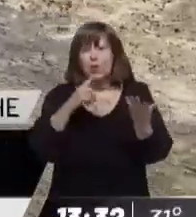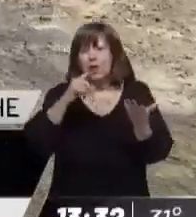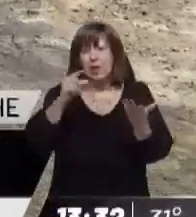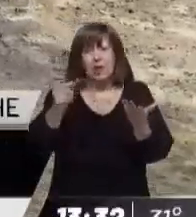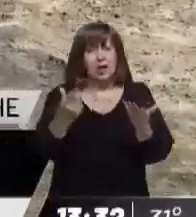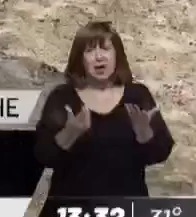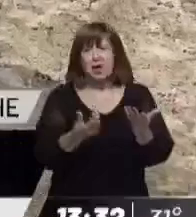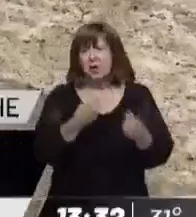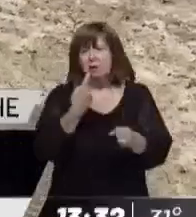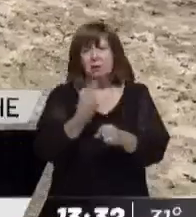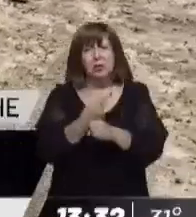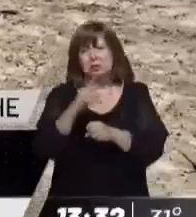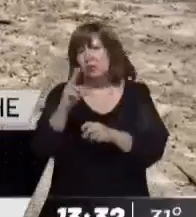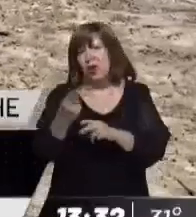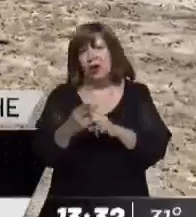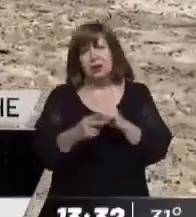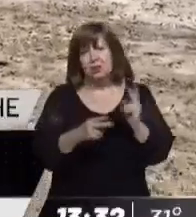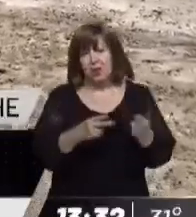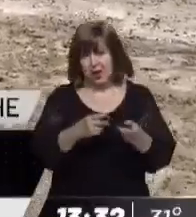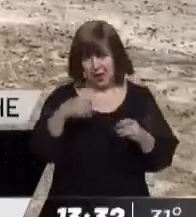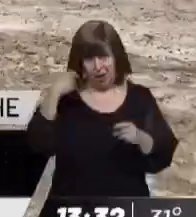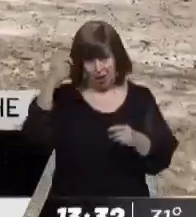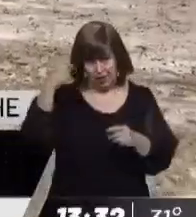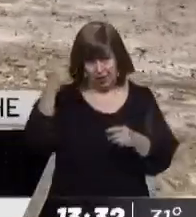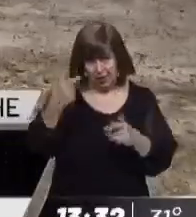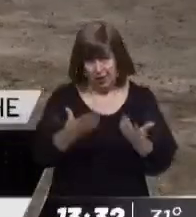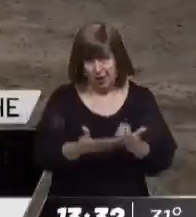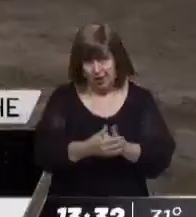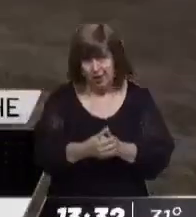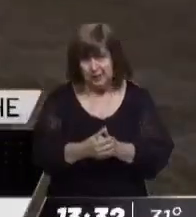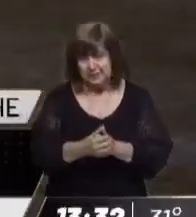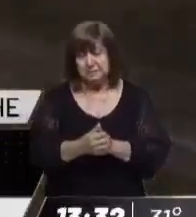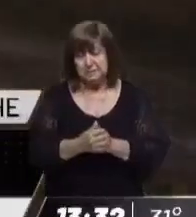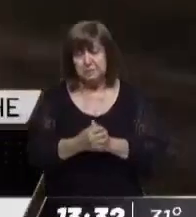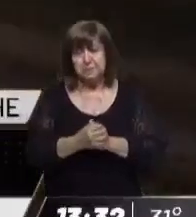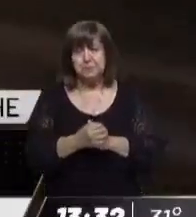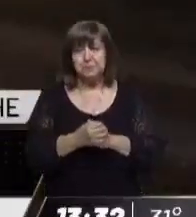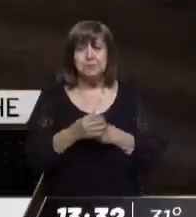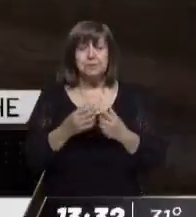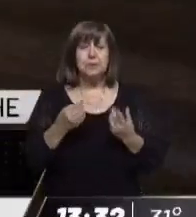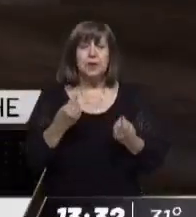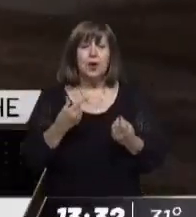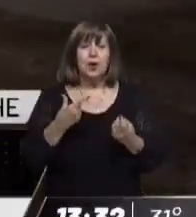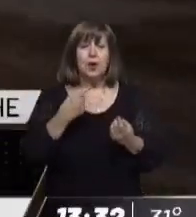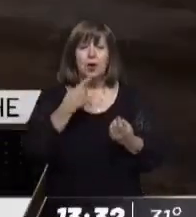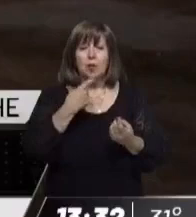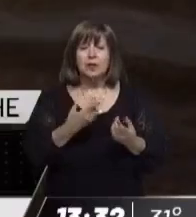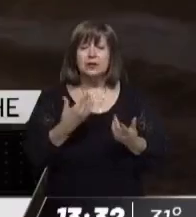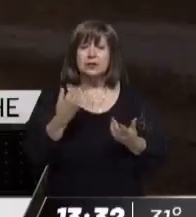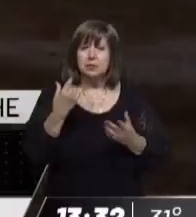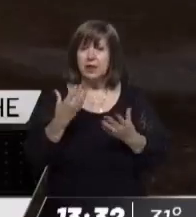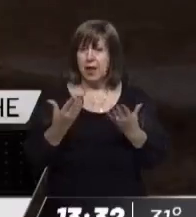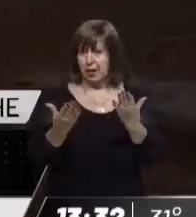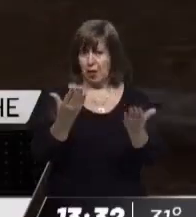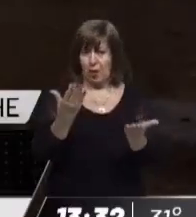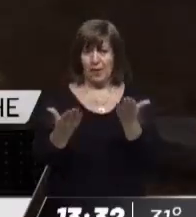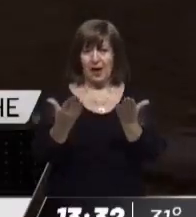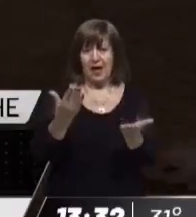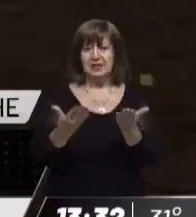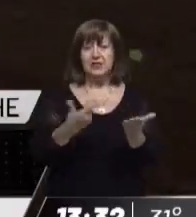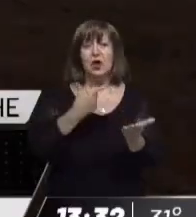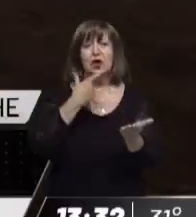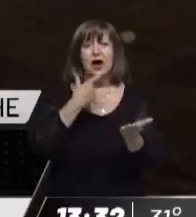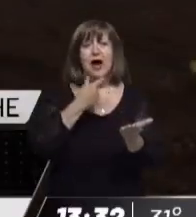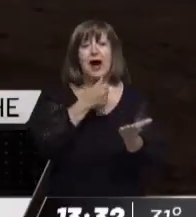agua. Sergio, sí. Noé, estamos hablando de la diferencia entre este paisaje con agua y sin agua, pero fíjate, Pablito, a nivel